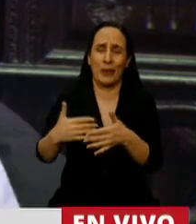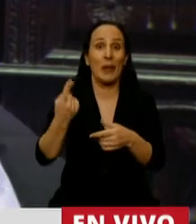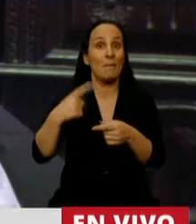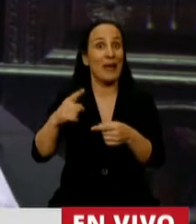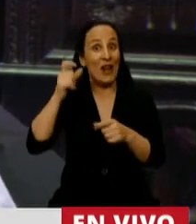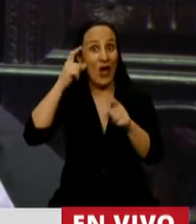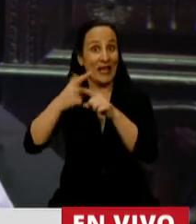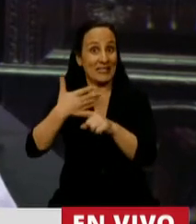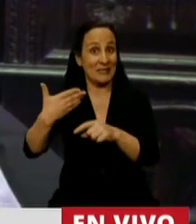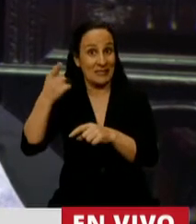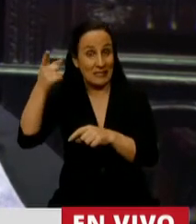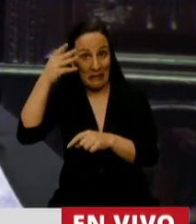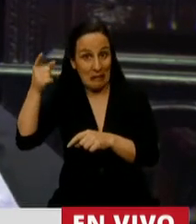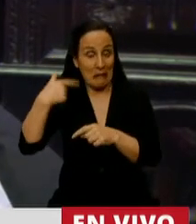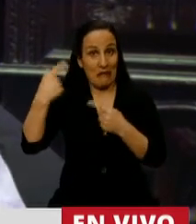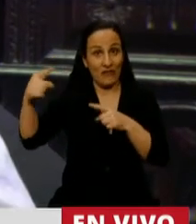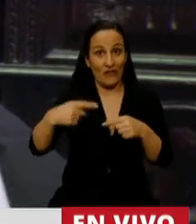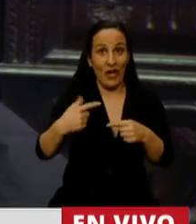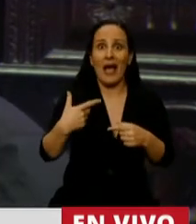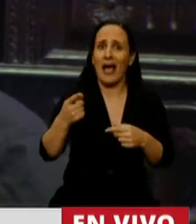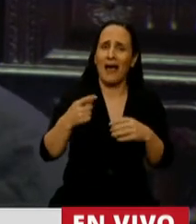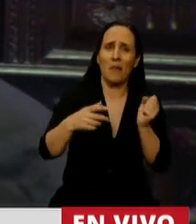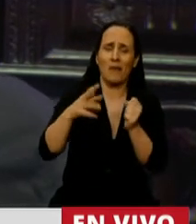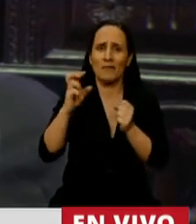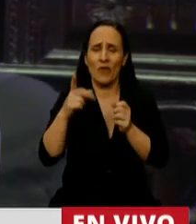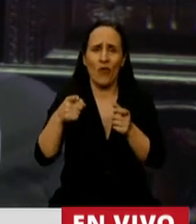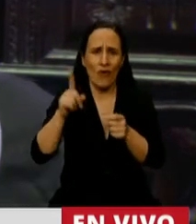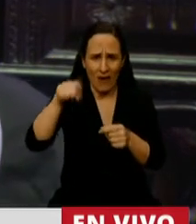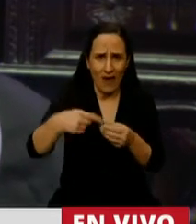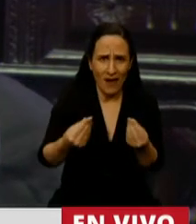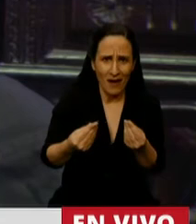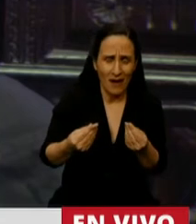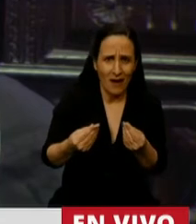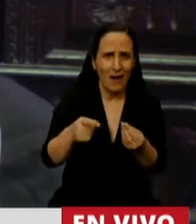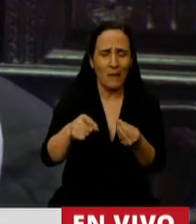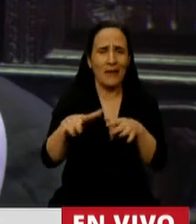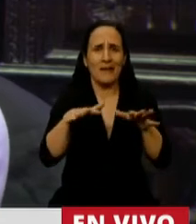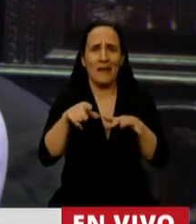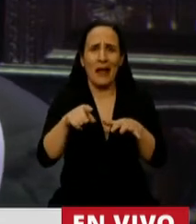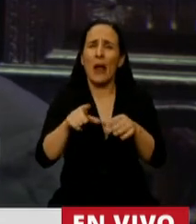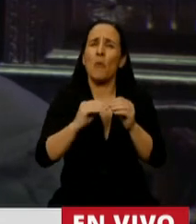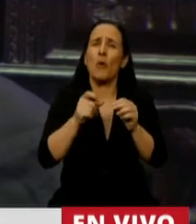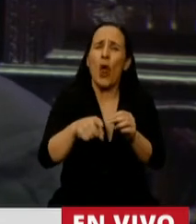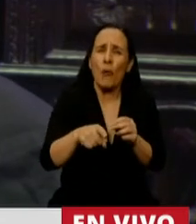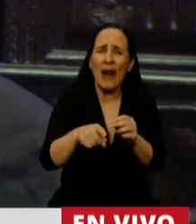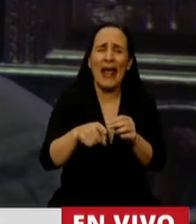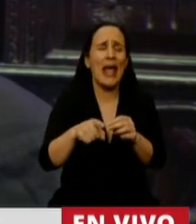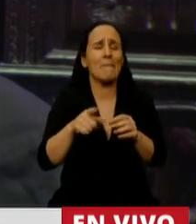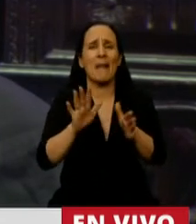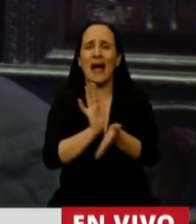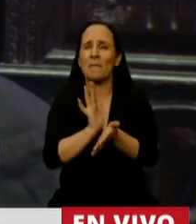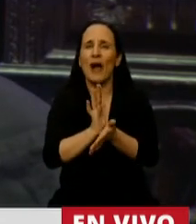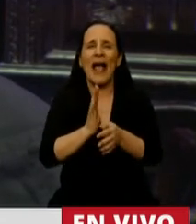presidenta consideró que el bimonetarismo es un síntoma no es el problema ni la enfermedad de fondo